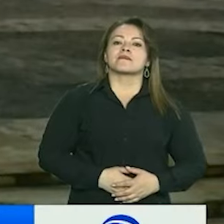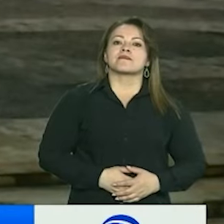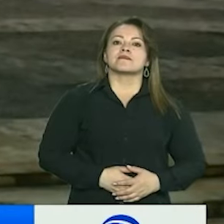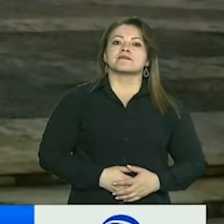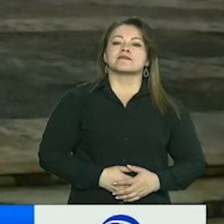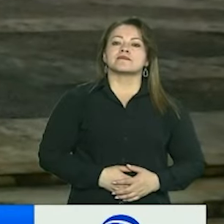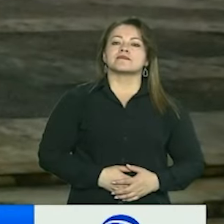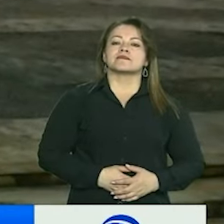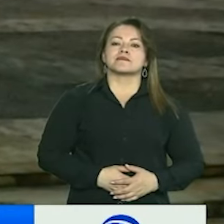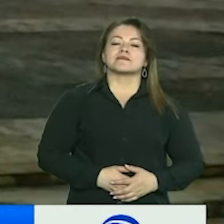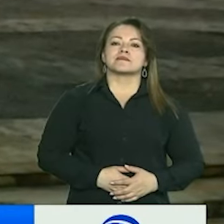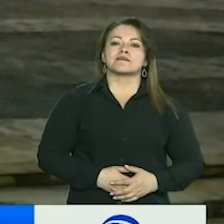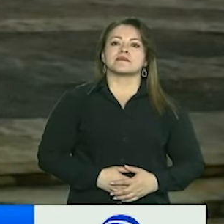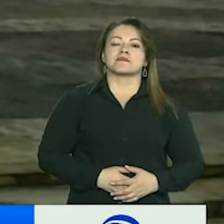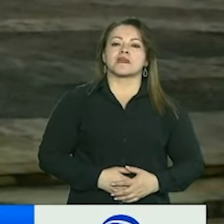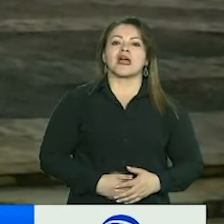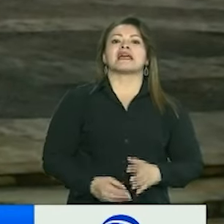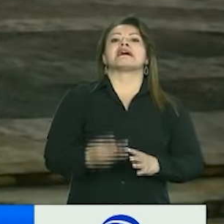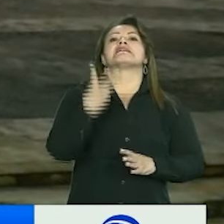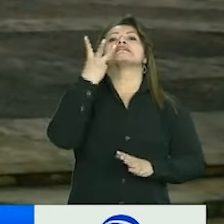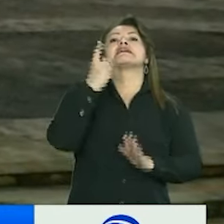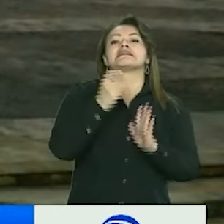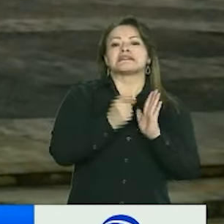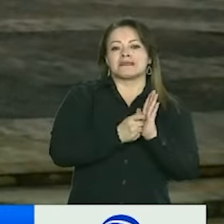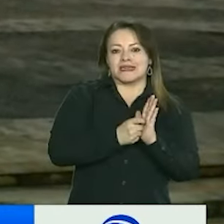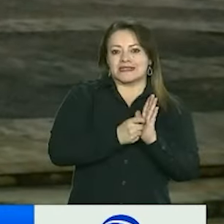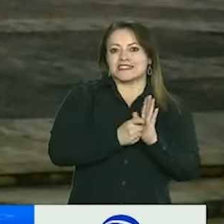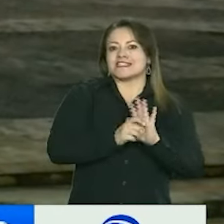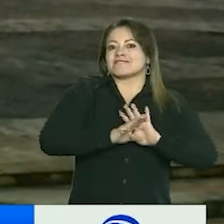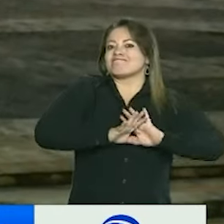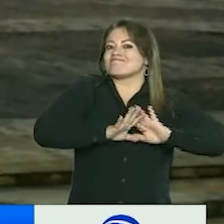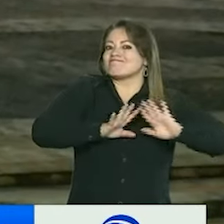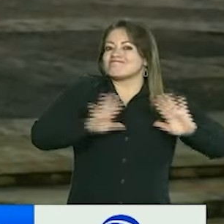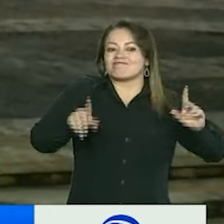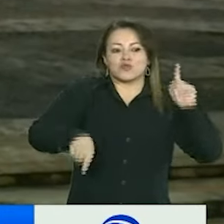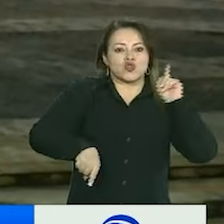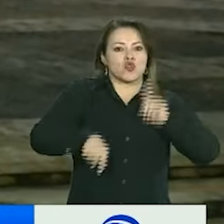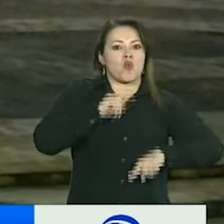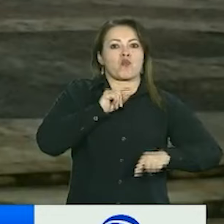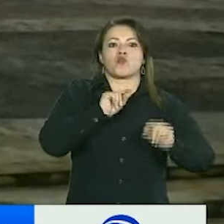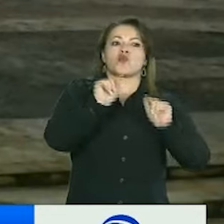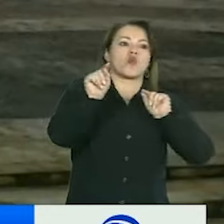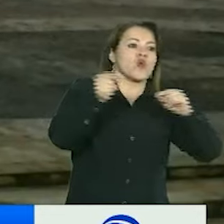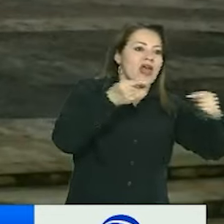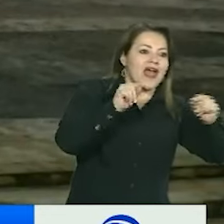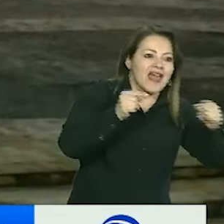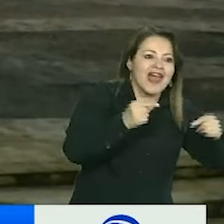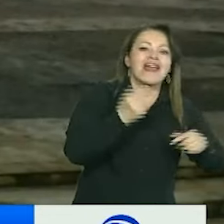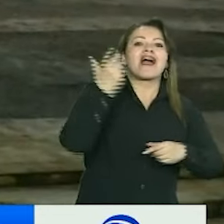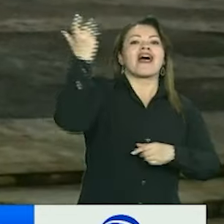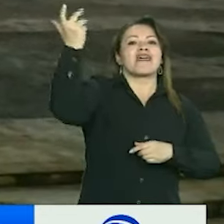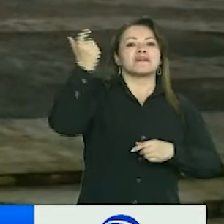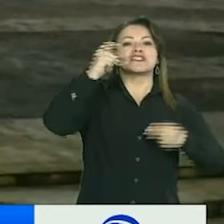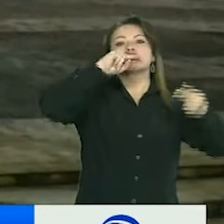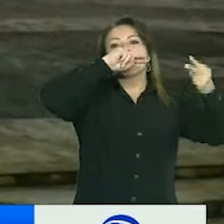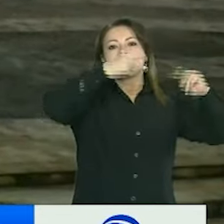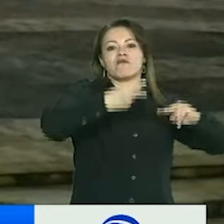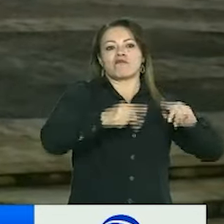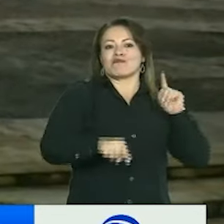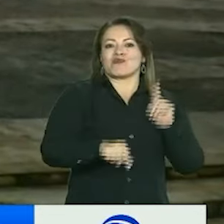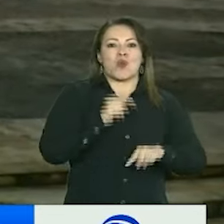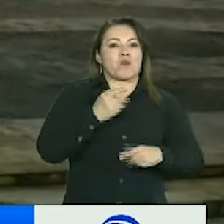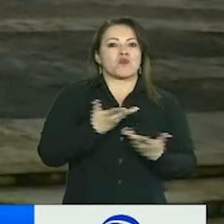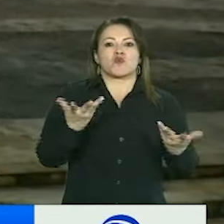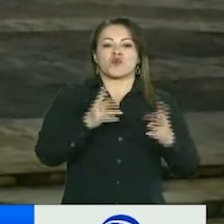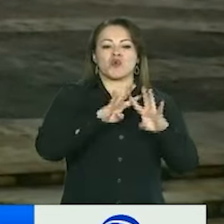Ana María, pues mire, por tercera vez tuvo que ser levantada la sesión que se estaba desarrollando en la plenaria del Senado de